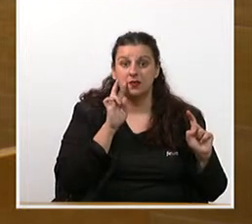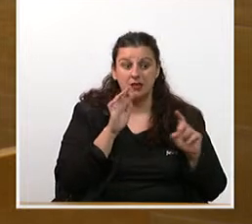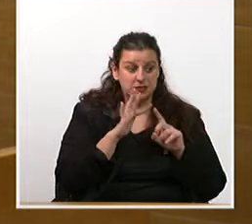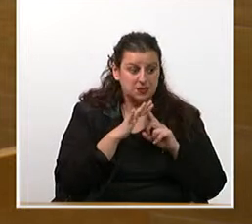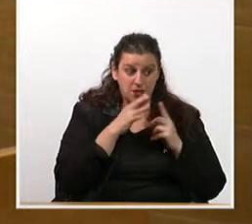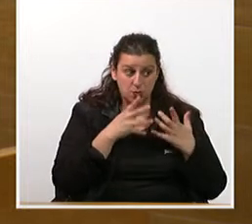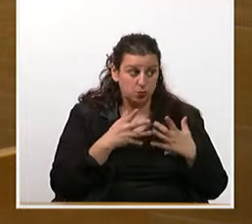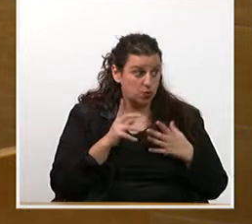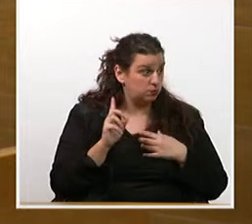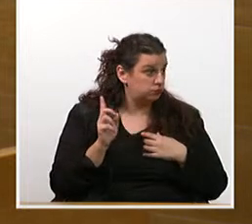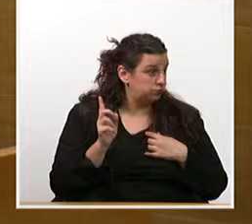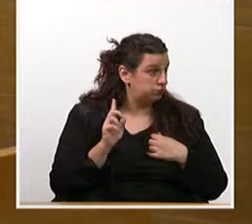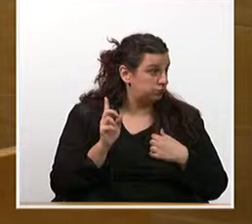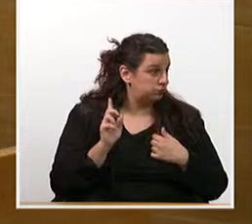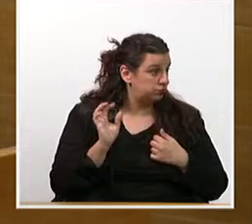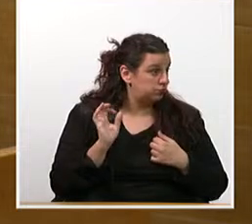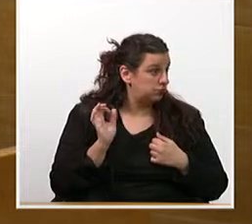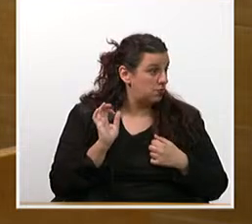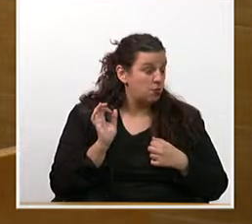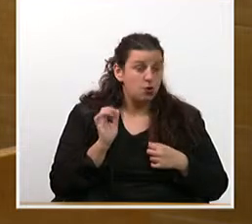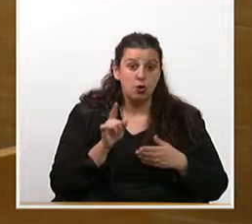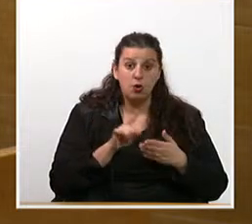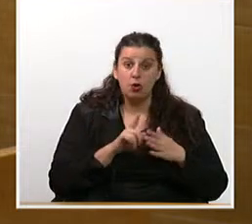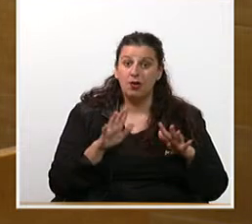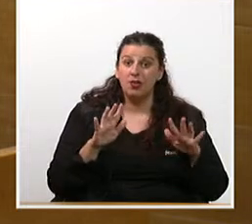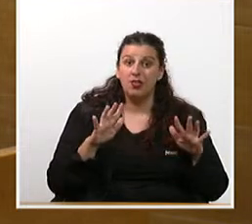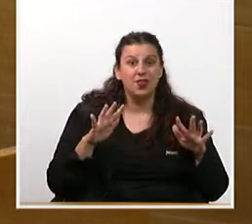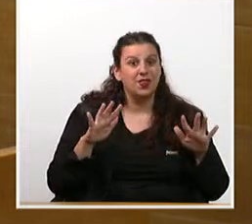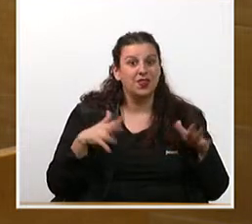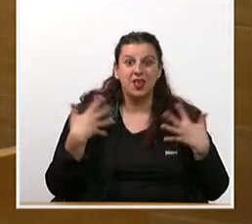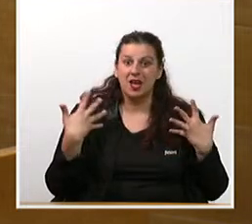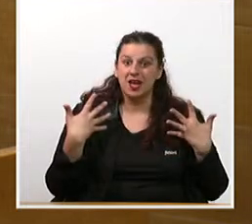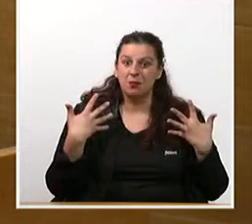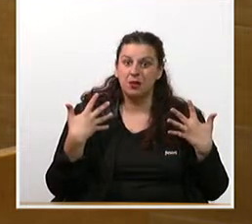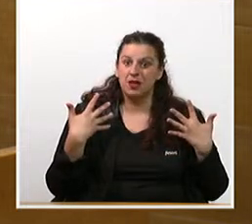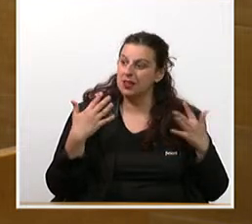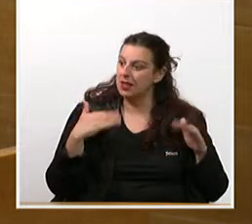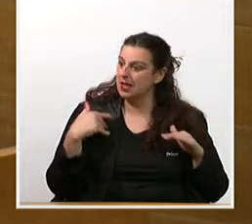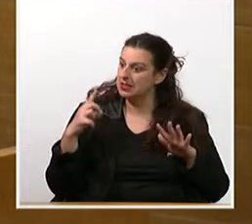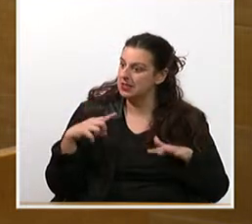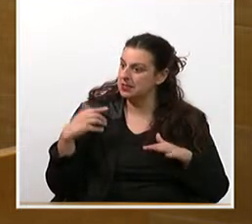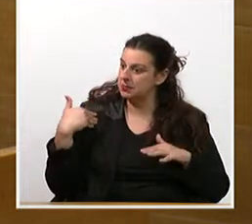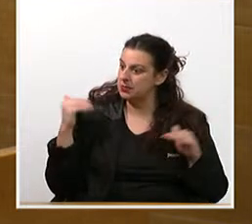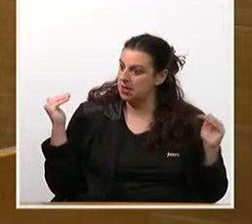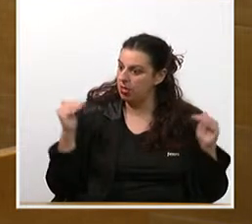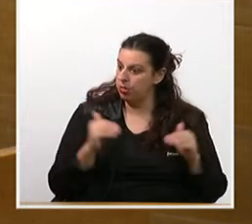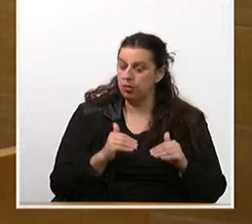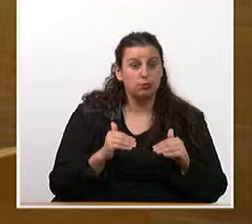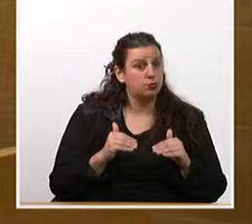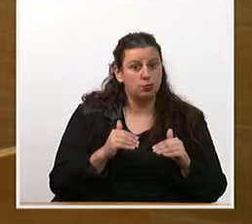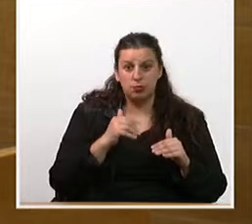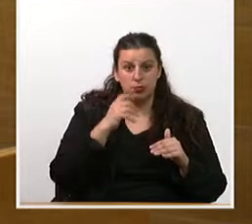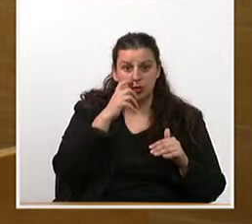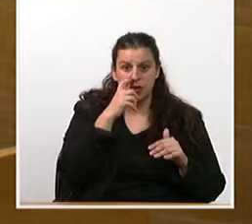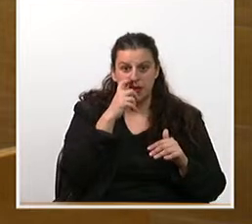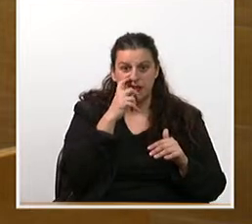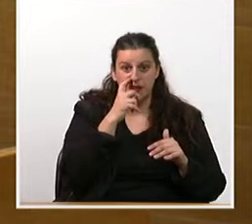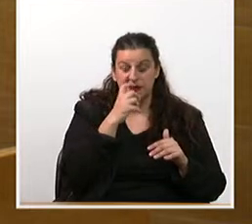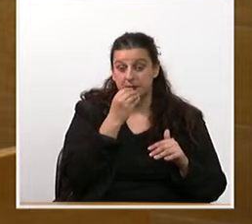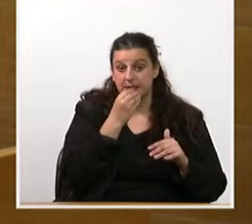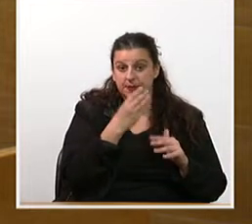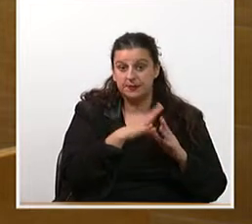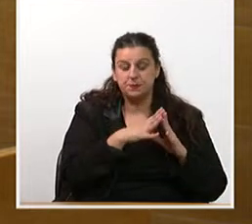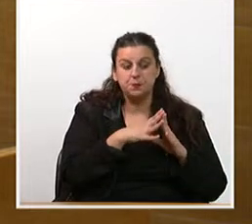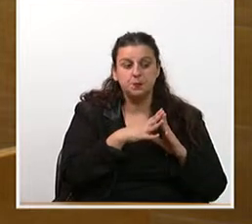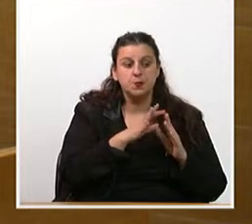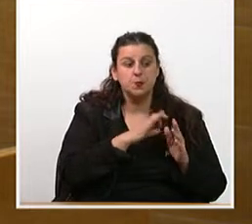actual O es que se han vuelto de repente se han caído en los últimos 6 meses que llevamos bien y